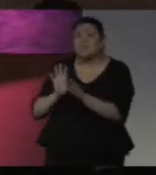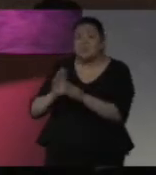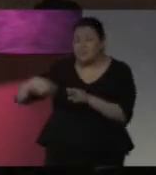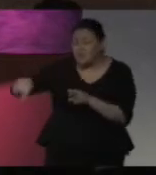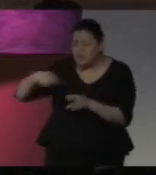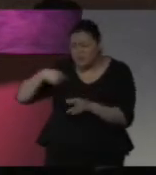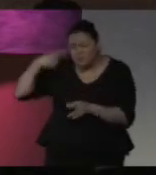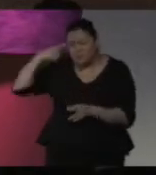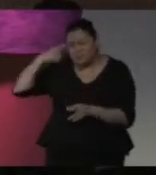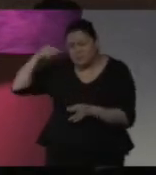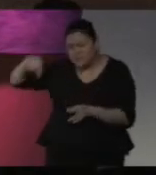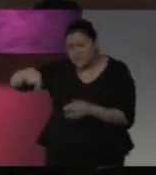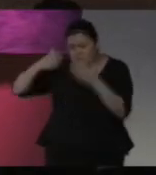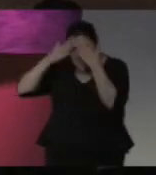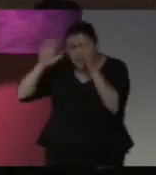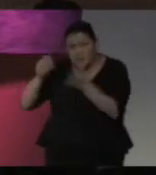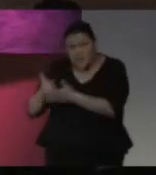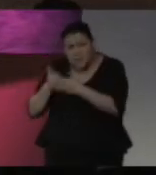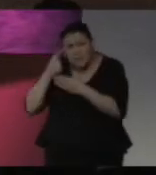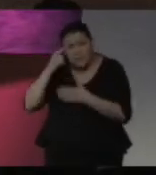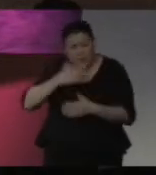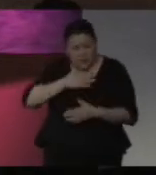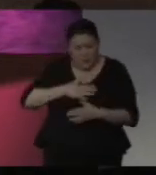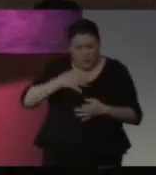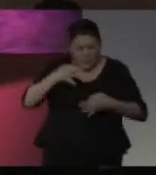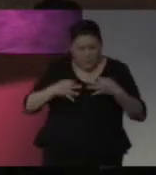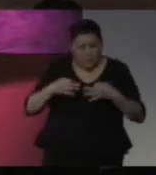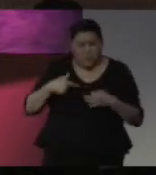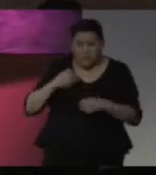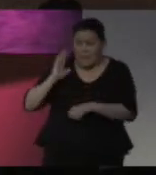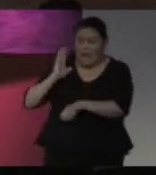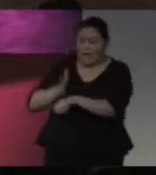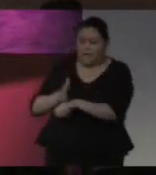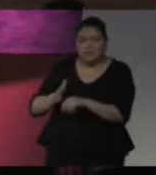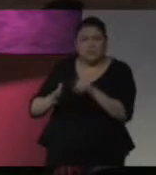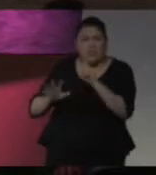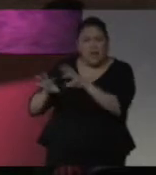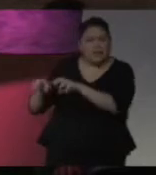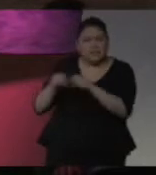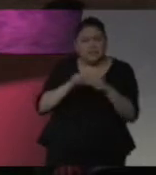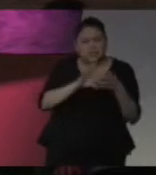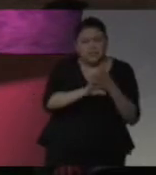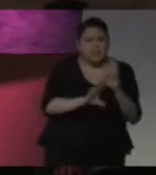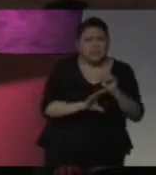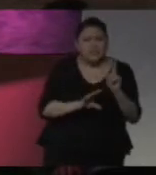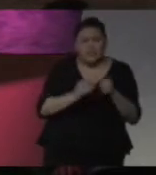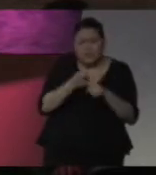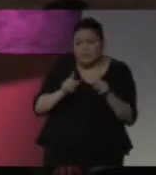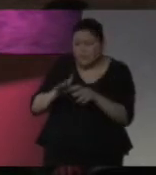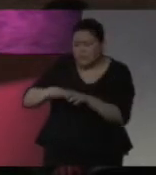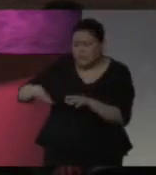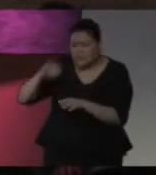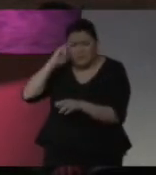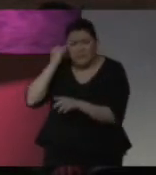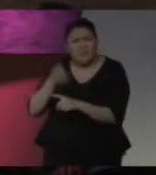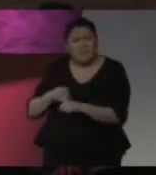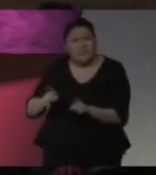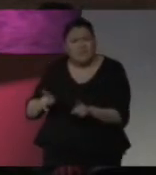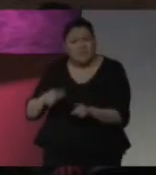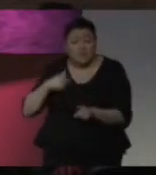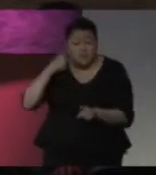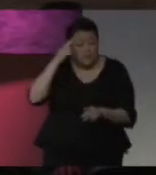avizorar horizontes de producción de justicia no carcelaria y no punitivas, contrario a, digamos, una serie